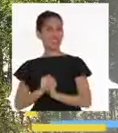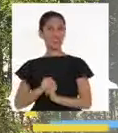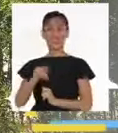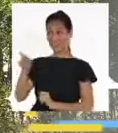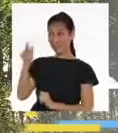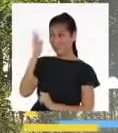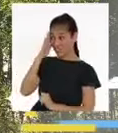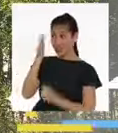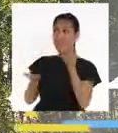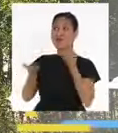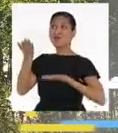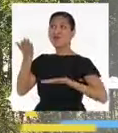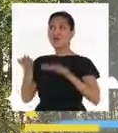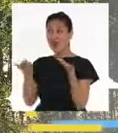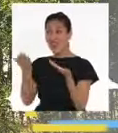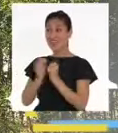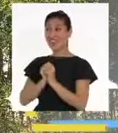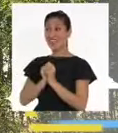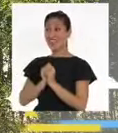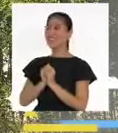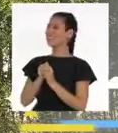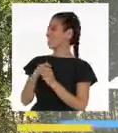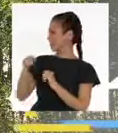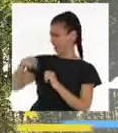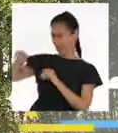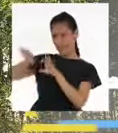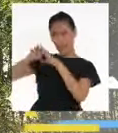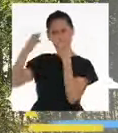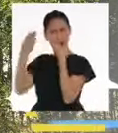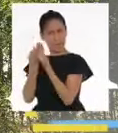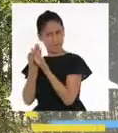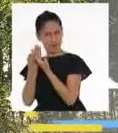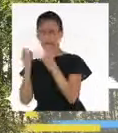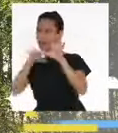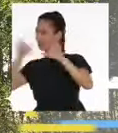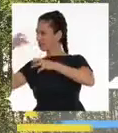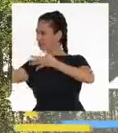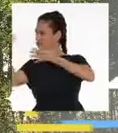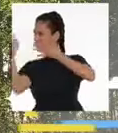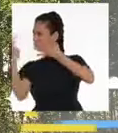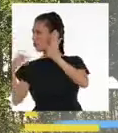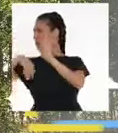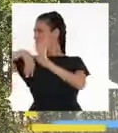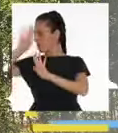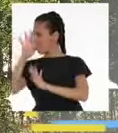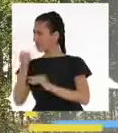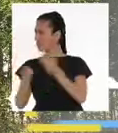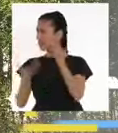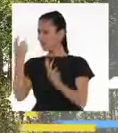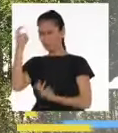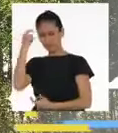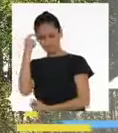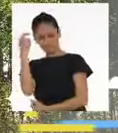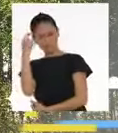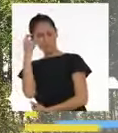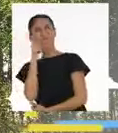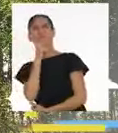repite? Es decir, ¿a la que tiene mayor frecuencia? Estoy tratando de